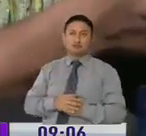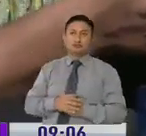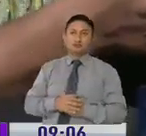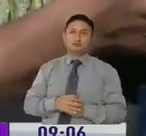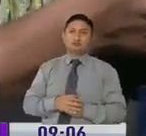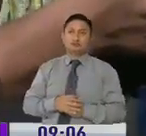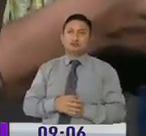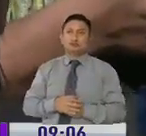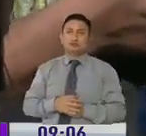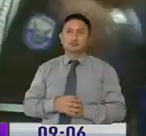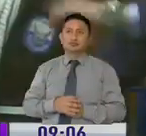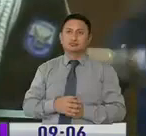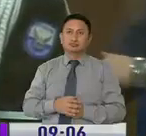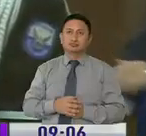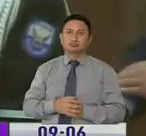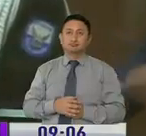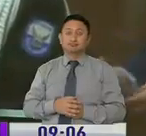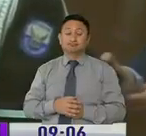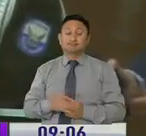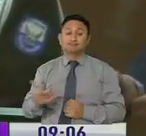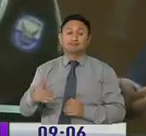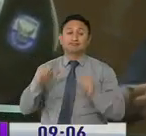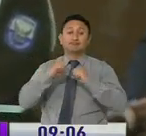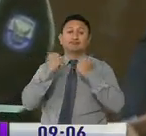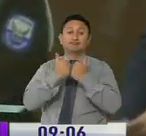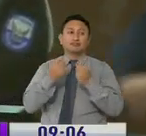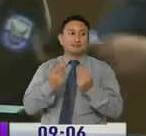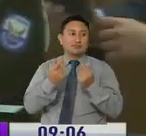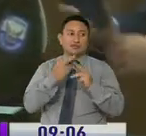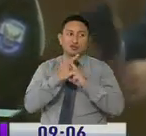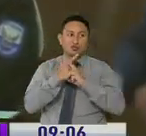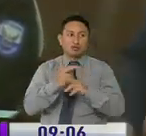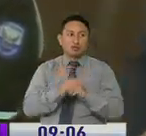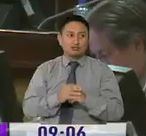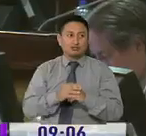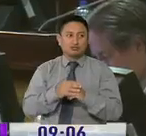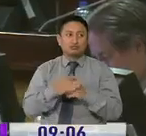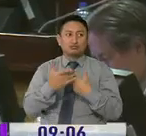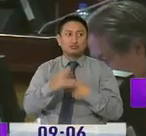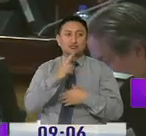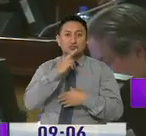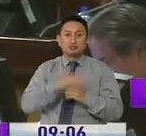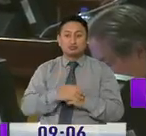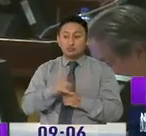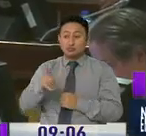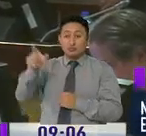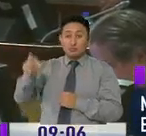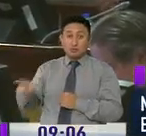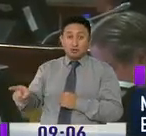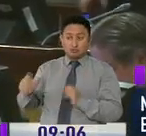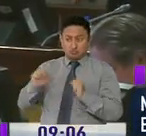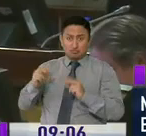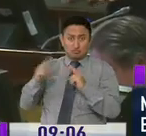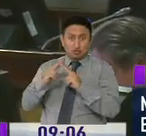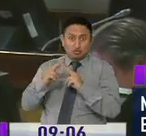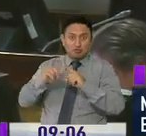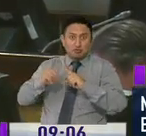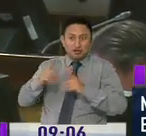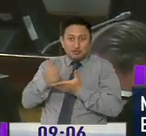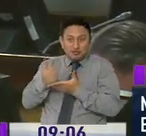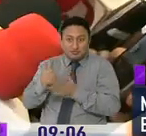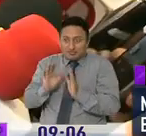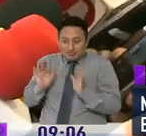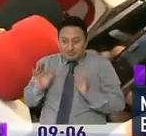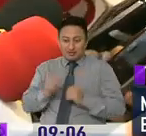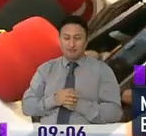los vehículos municipales. Ante lo cual el legislador inmediatamente respondió reconociendo que sí conocía a Añasco, pero rechaza todo de lo que se le